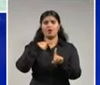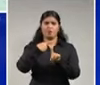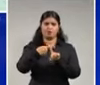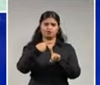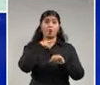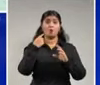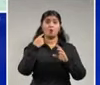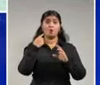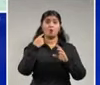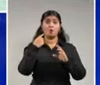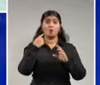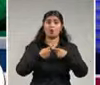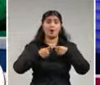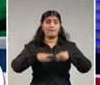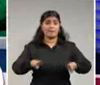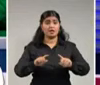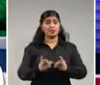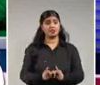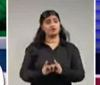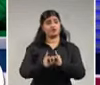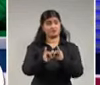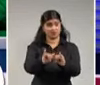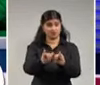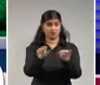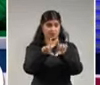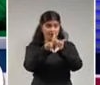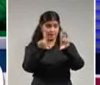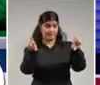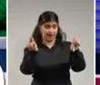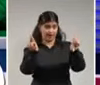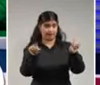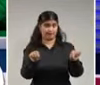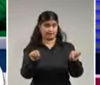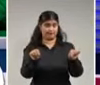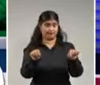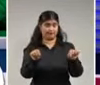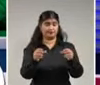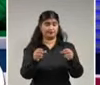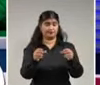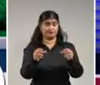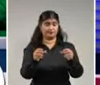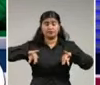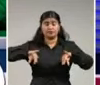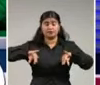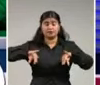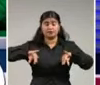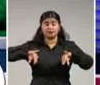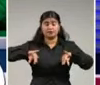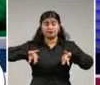Que aunque se adquiera la enfermedad, es del comportamiento hasta el día de ayer.